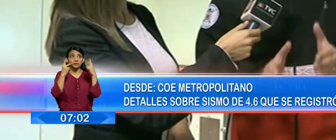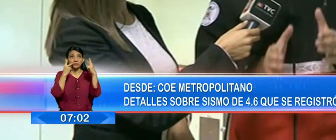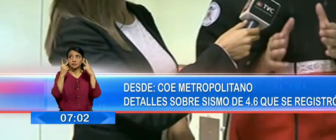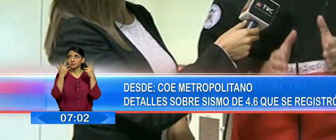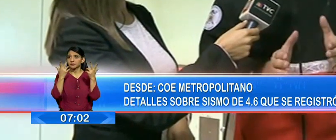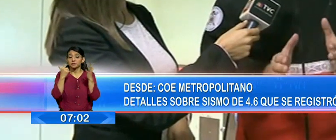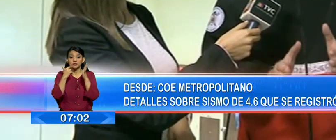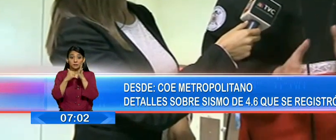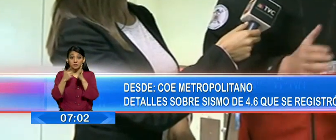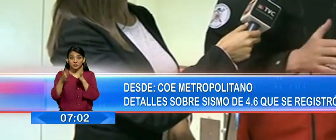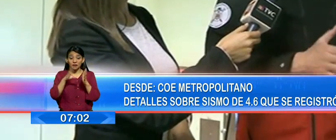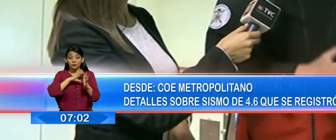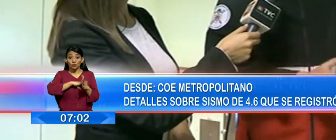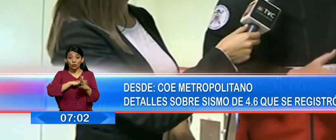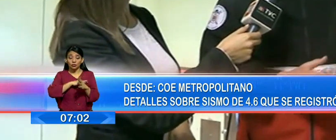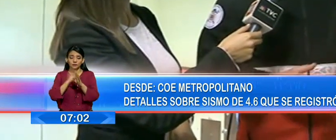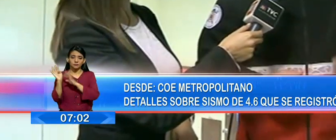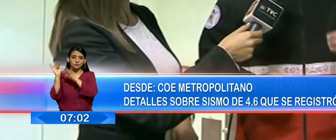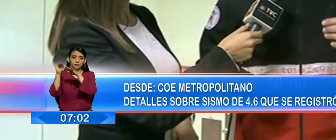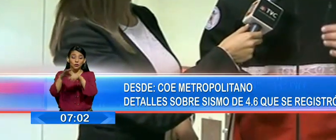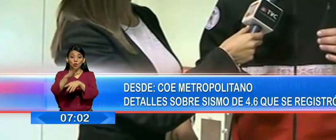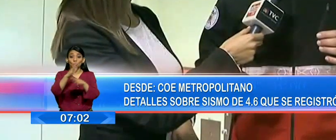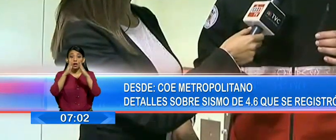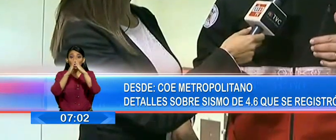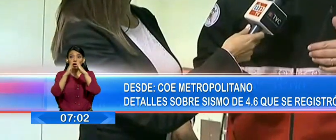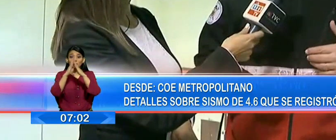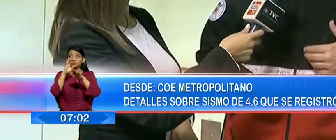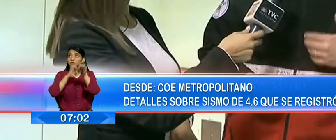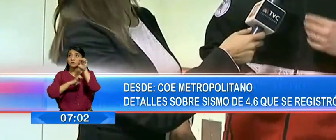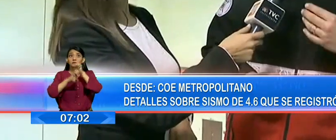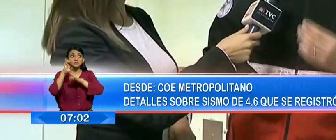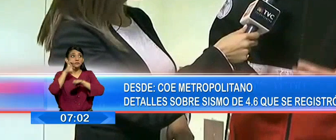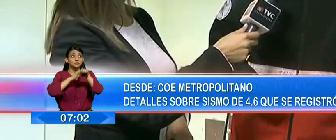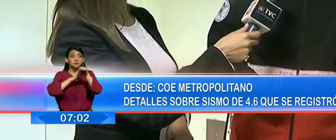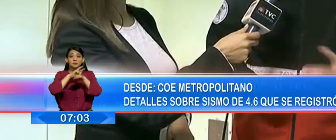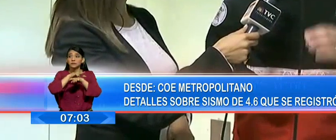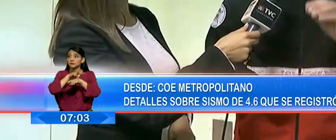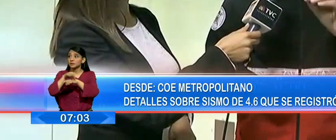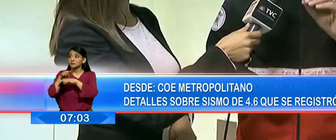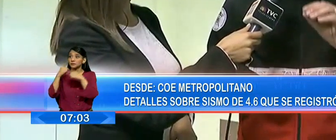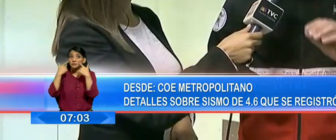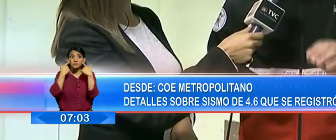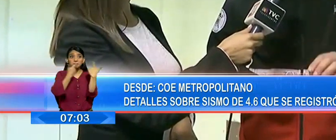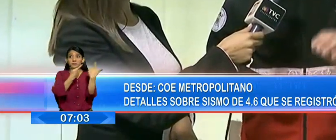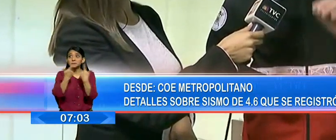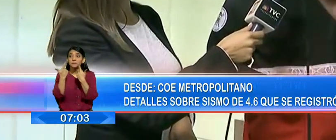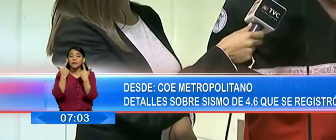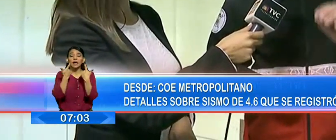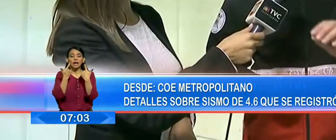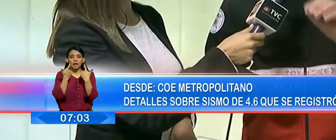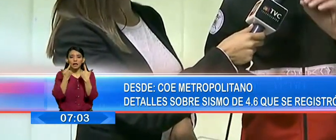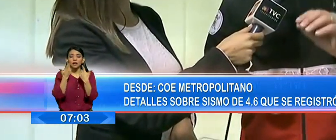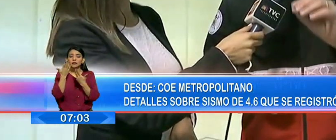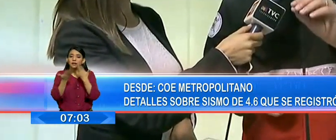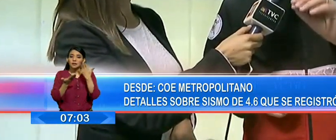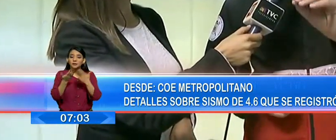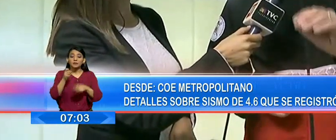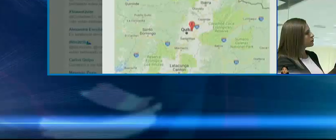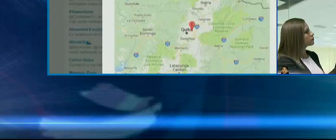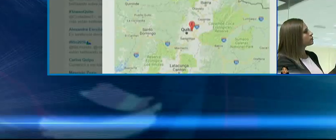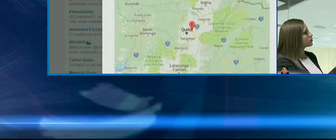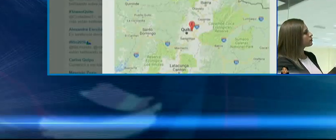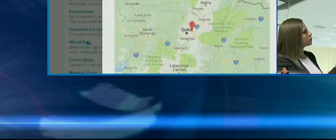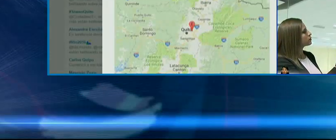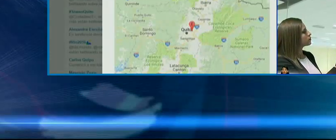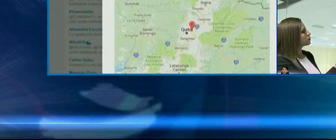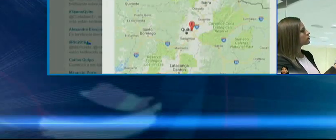municipal pueda acudir de inmediato para realizar las inspecciones correspondientes y determinar si existe algún nivel de riesgo a